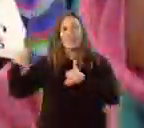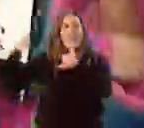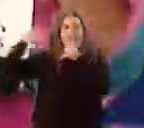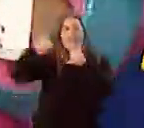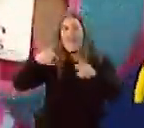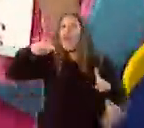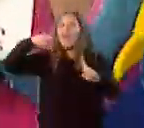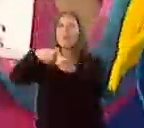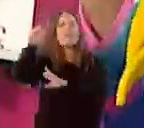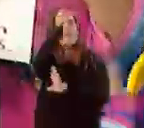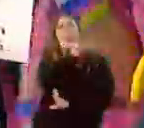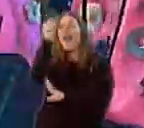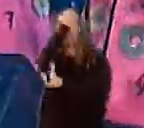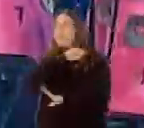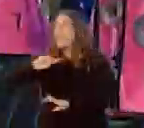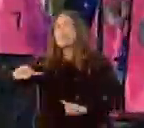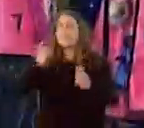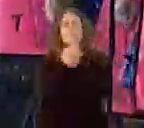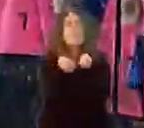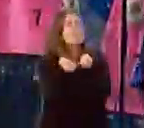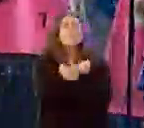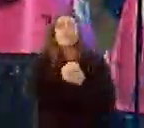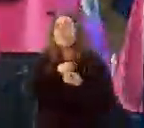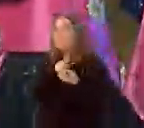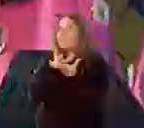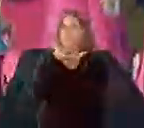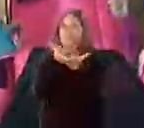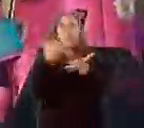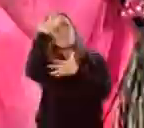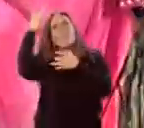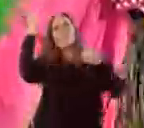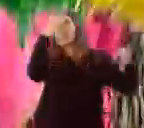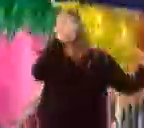lo que yo quiero por fin llegó